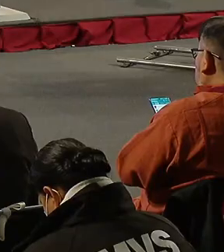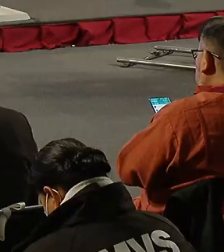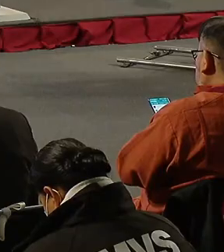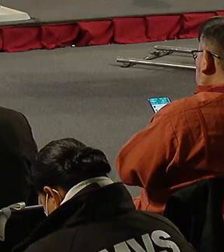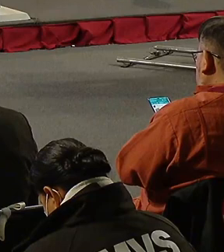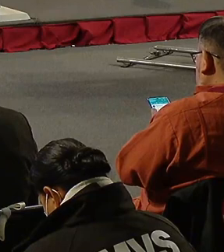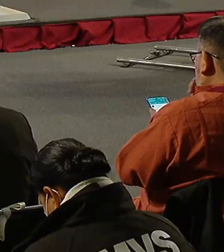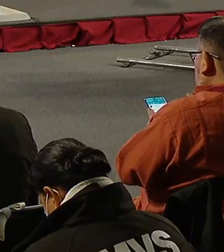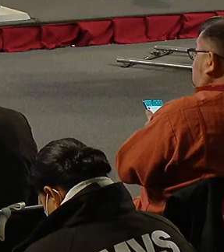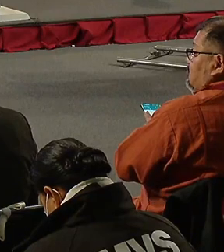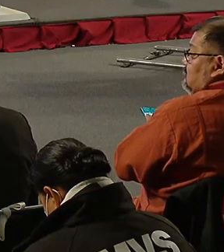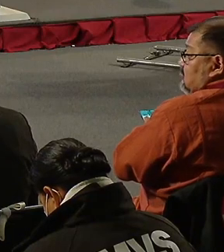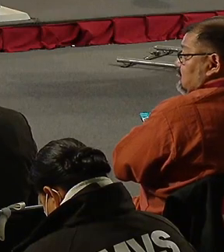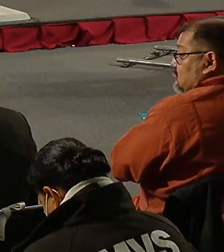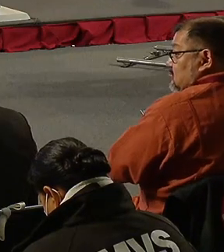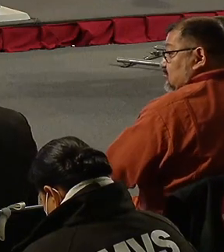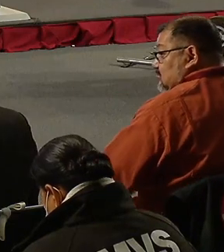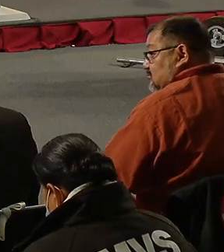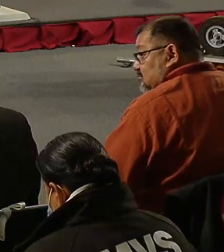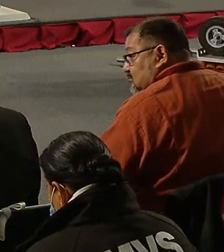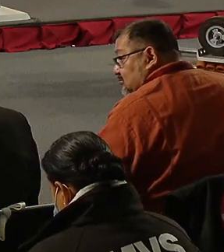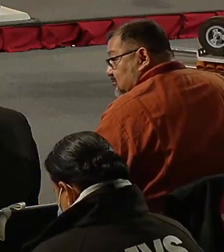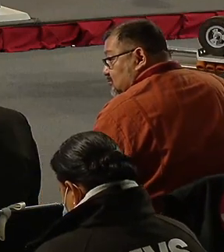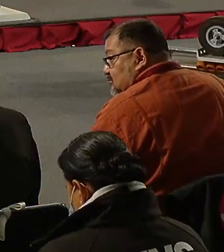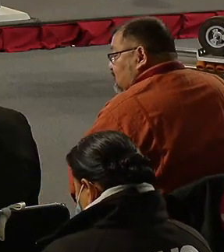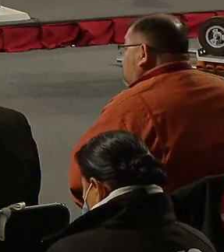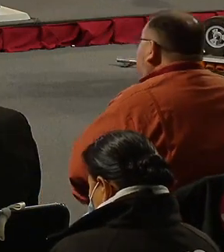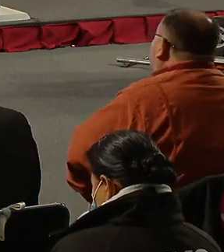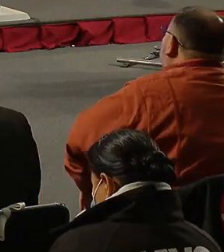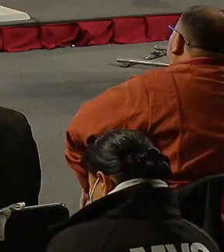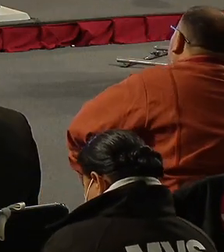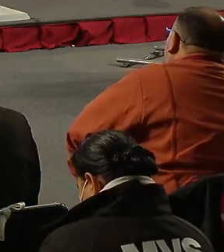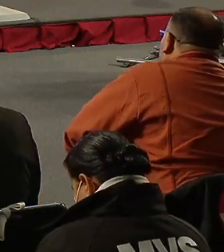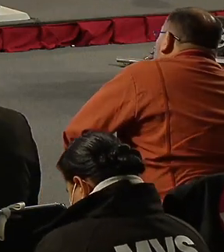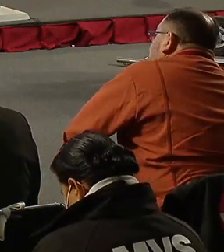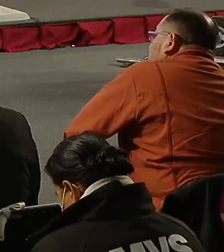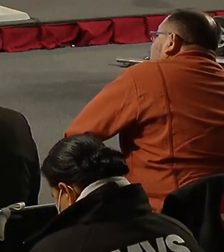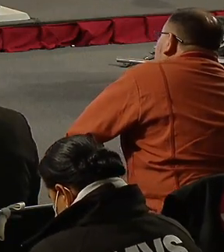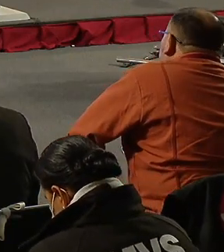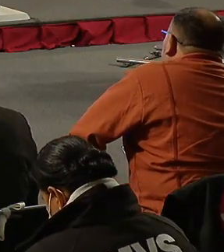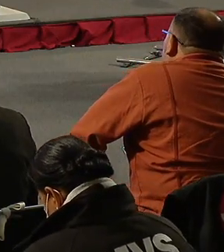la luego, para finales, como va creciendo la demanda,